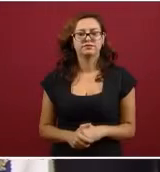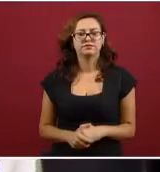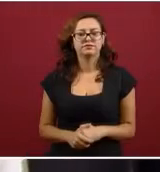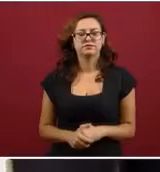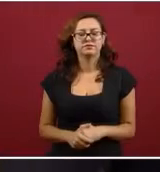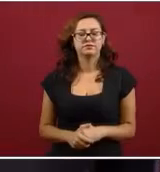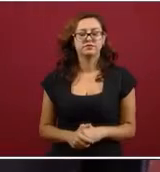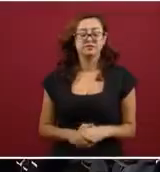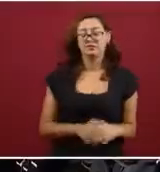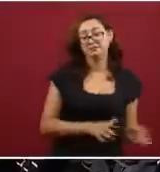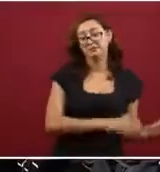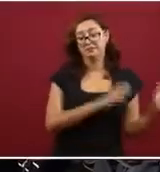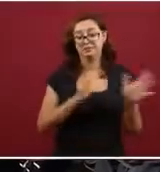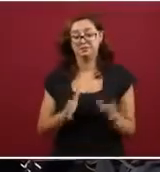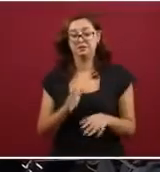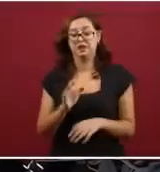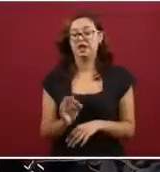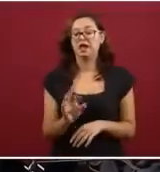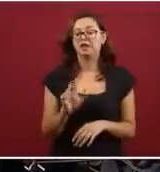Francisco Villa